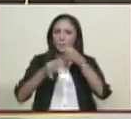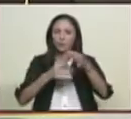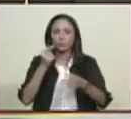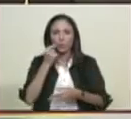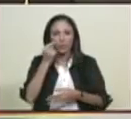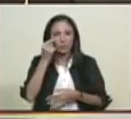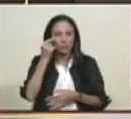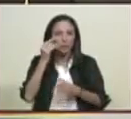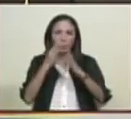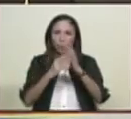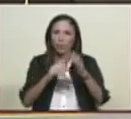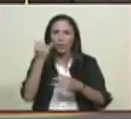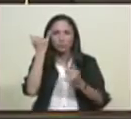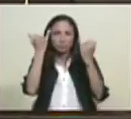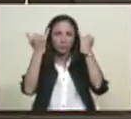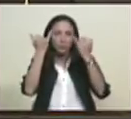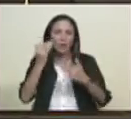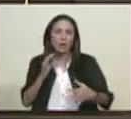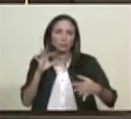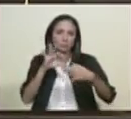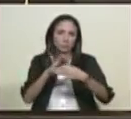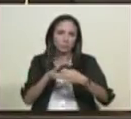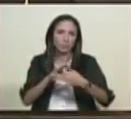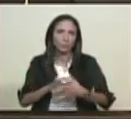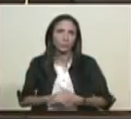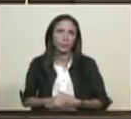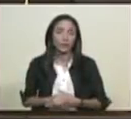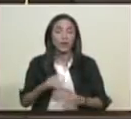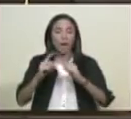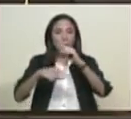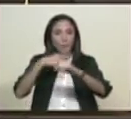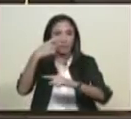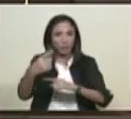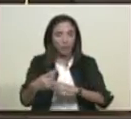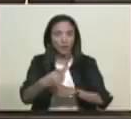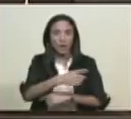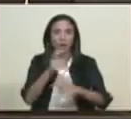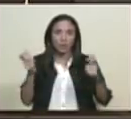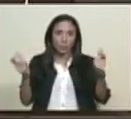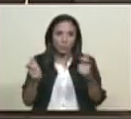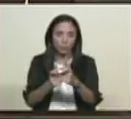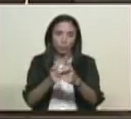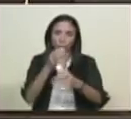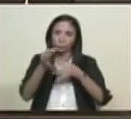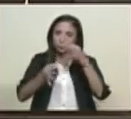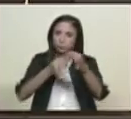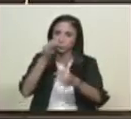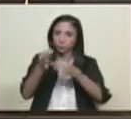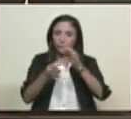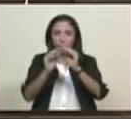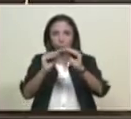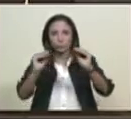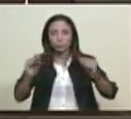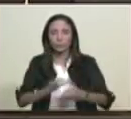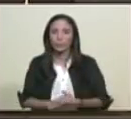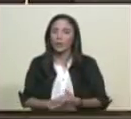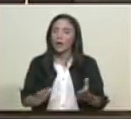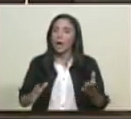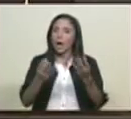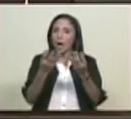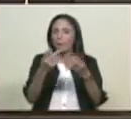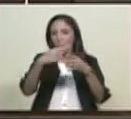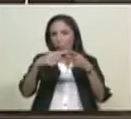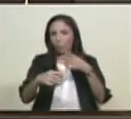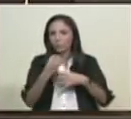complementarlos. Tengo un plan, no se lo pierdan, es un plan muy importante que va a beneficiar al pueblo de Colombia que vive en